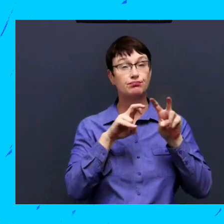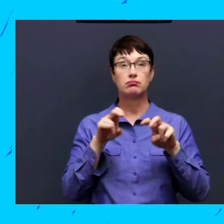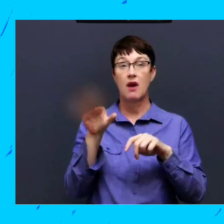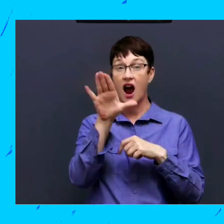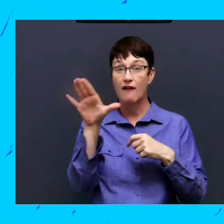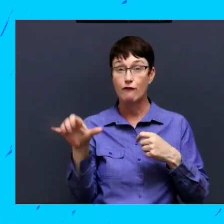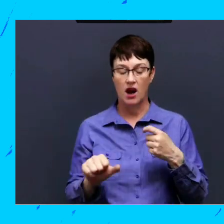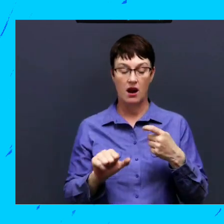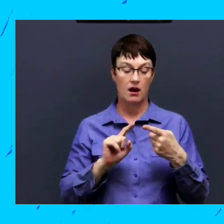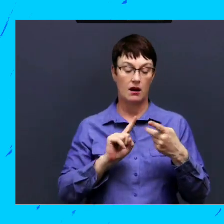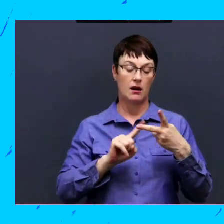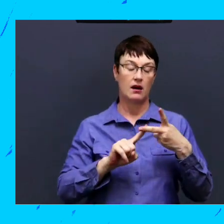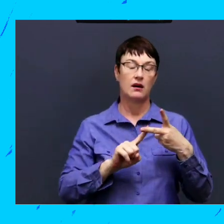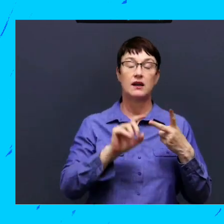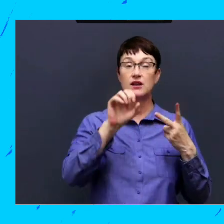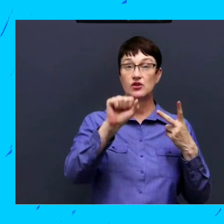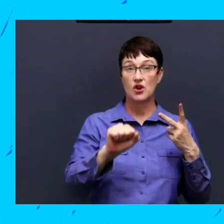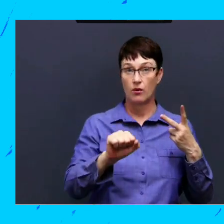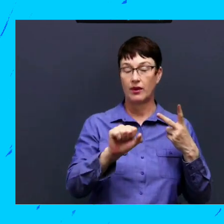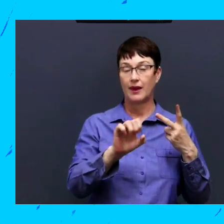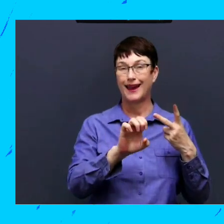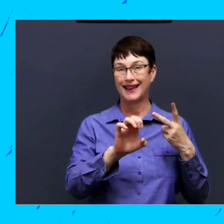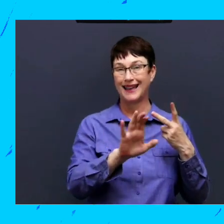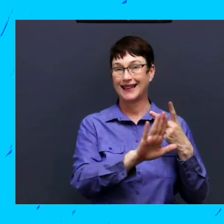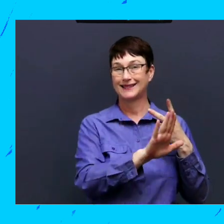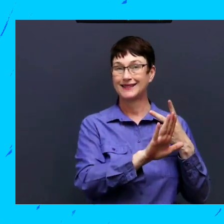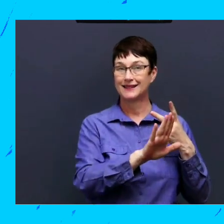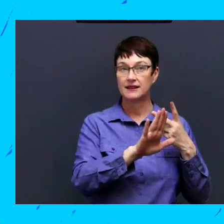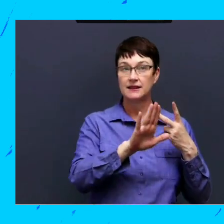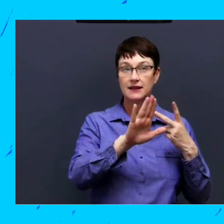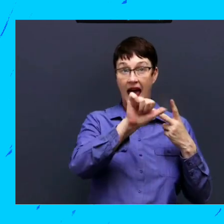En África, sudeste,